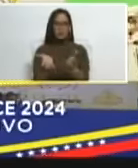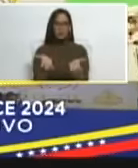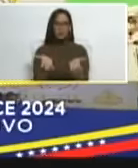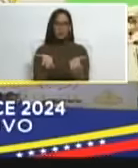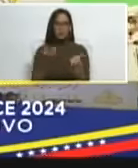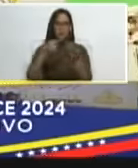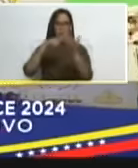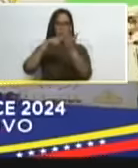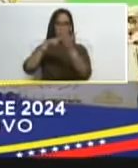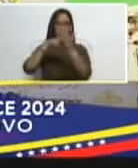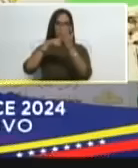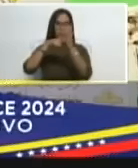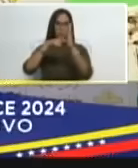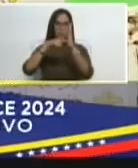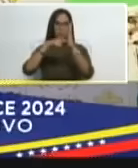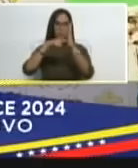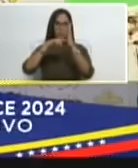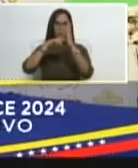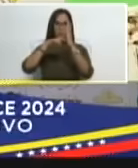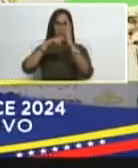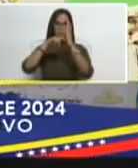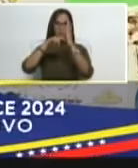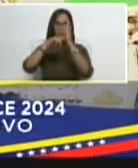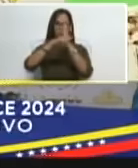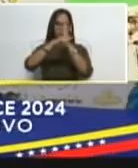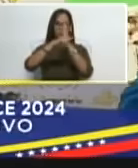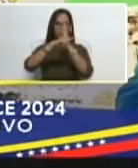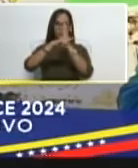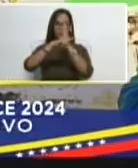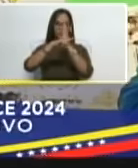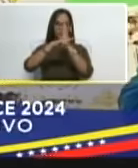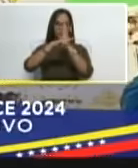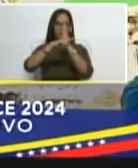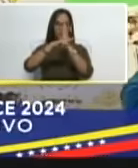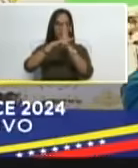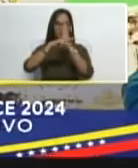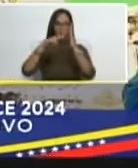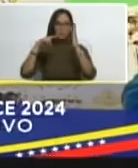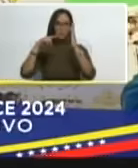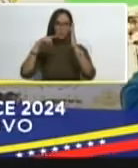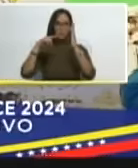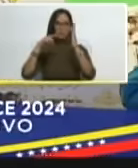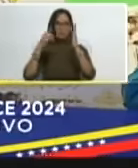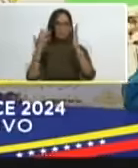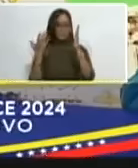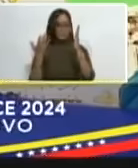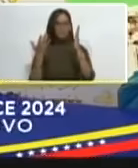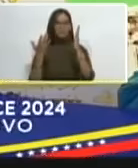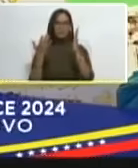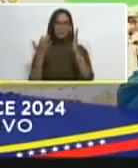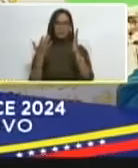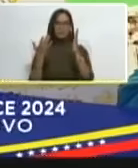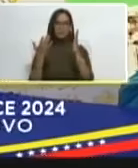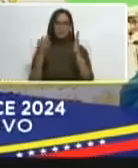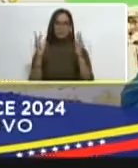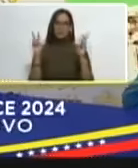hundió su dedo y vio que aún estaba fresca